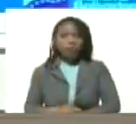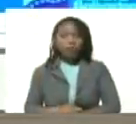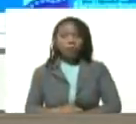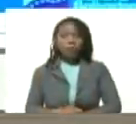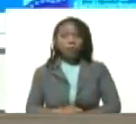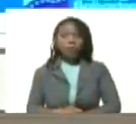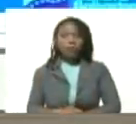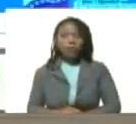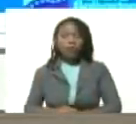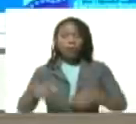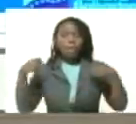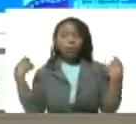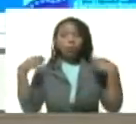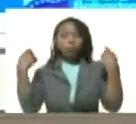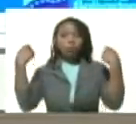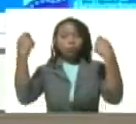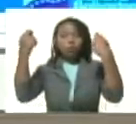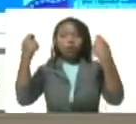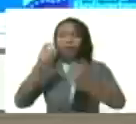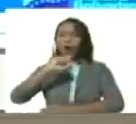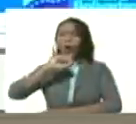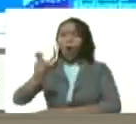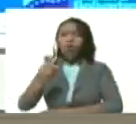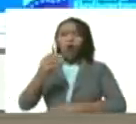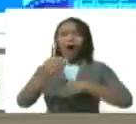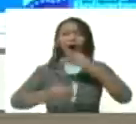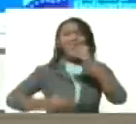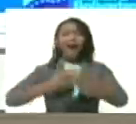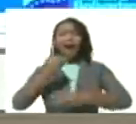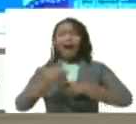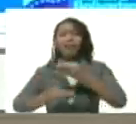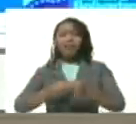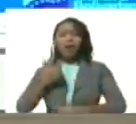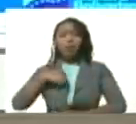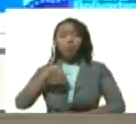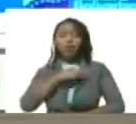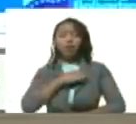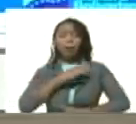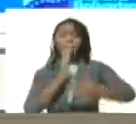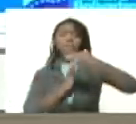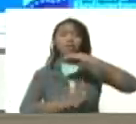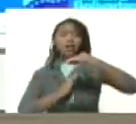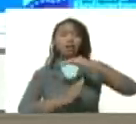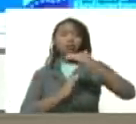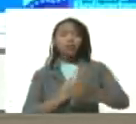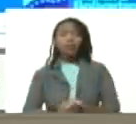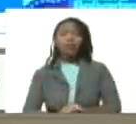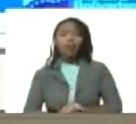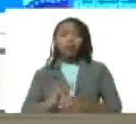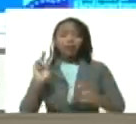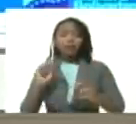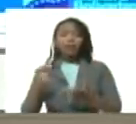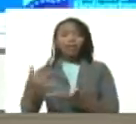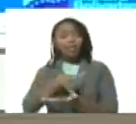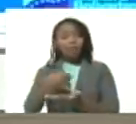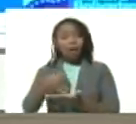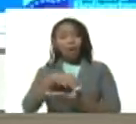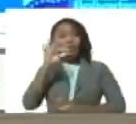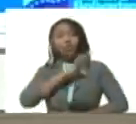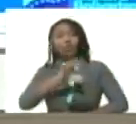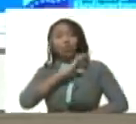la promoción del odio que hacen contra nuestra migración vulnerable